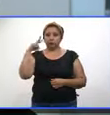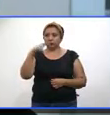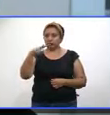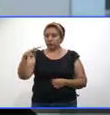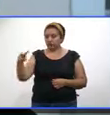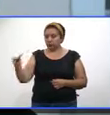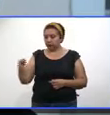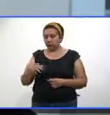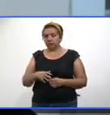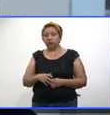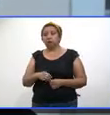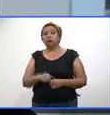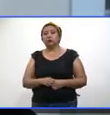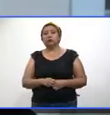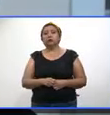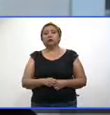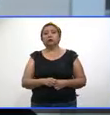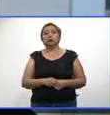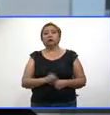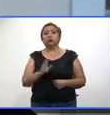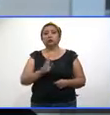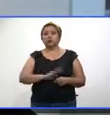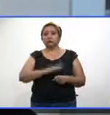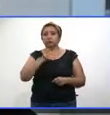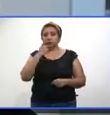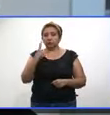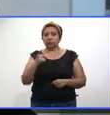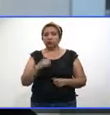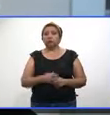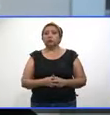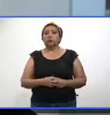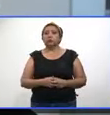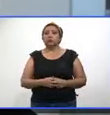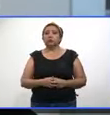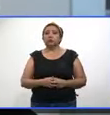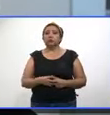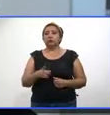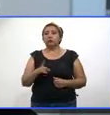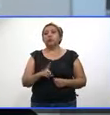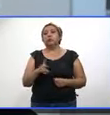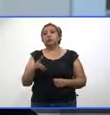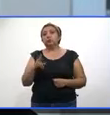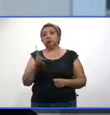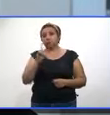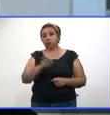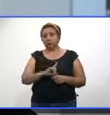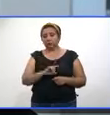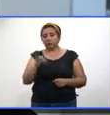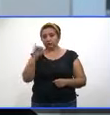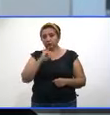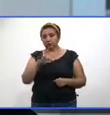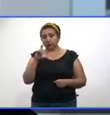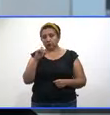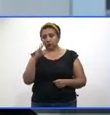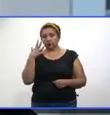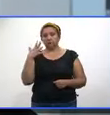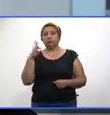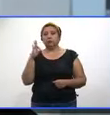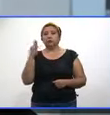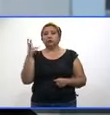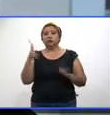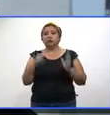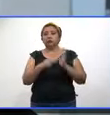helicóptero, más el trabajo del personal en tierra, el día jueves 25 de febrero